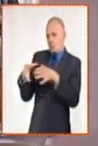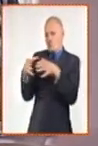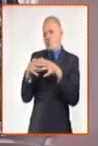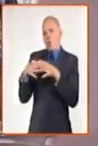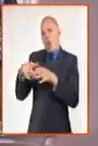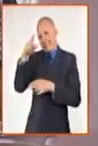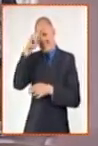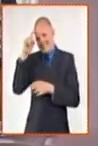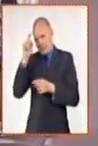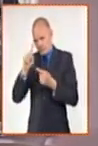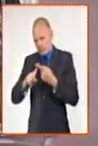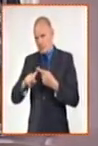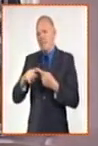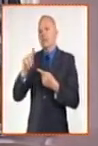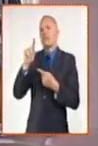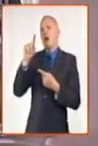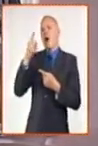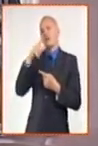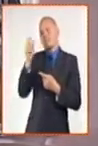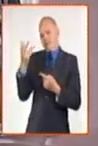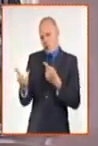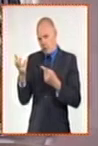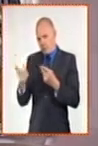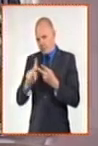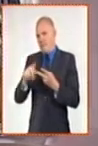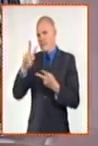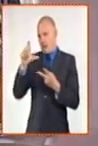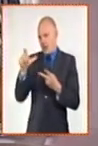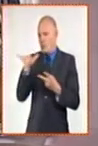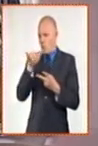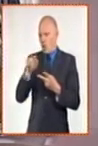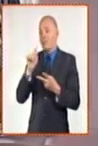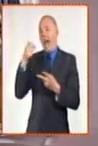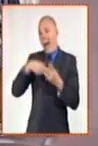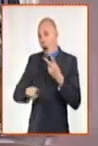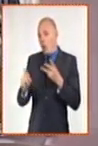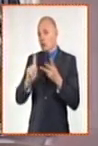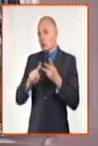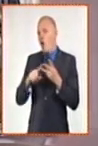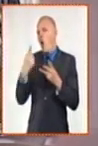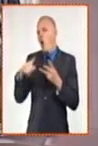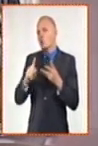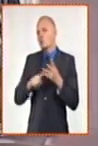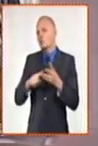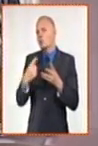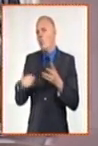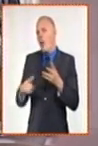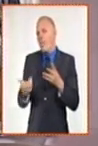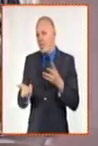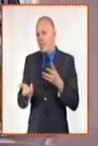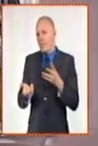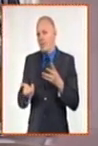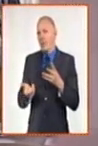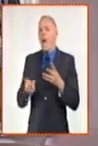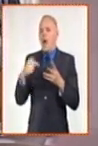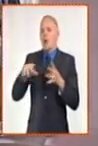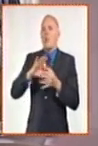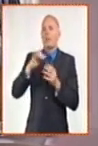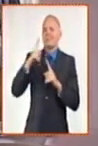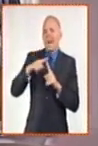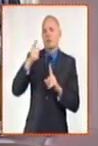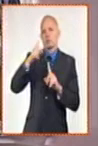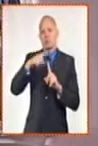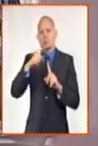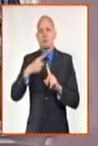Santi Espíritu en estos momentos. Ya se deben ir incorporando ya un nivel importante de contingentes ahí en Pinar del